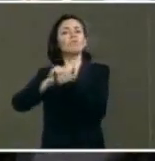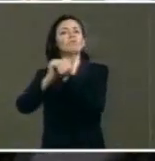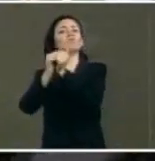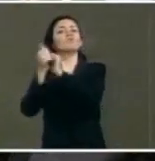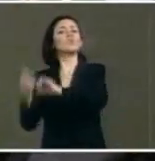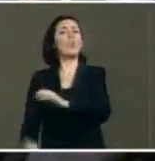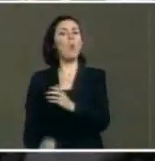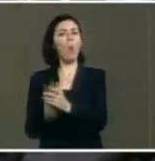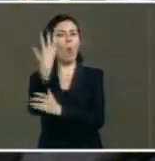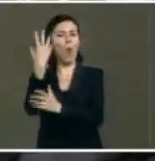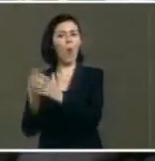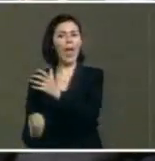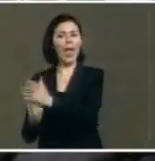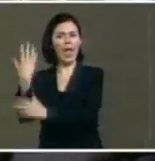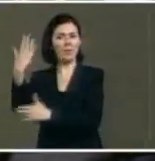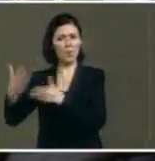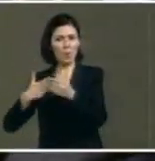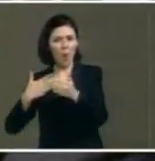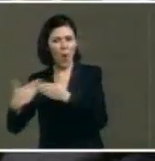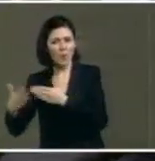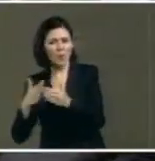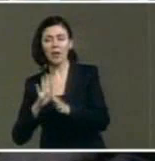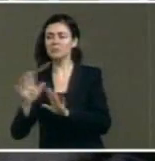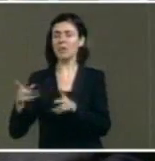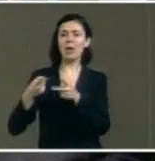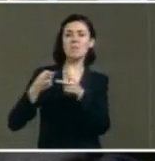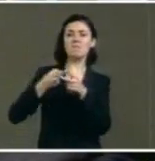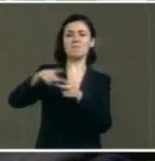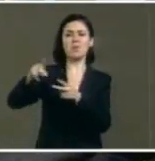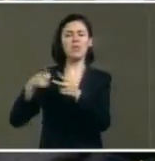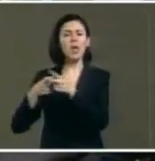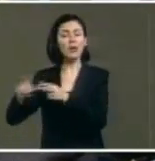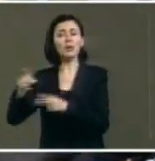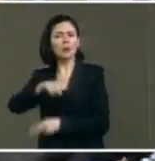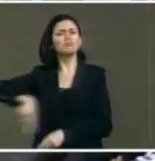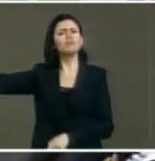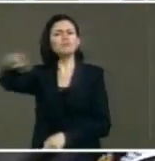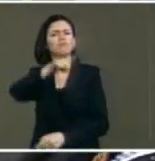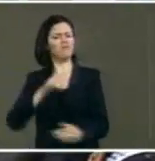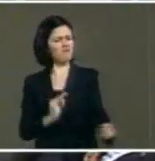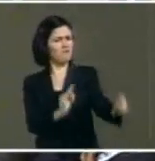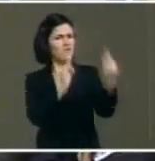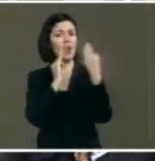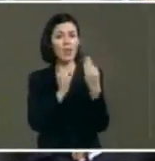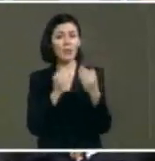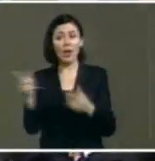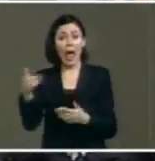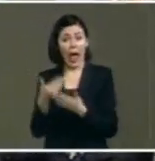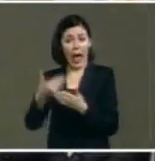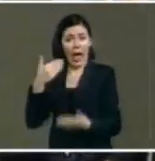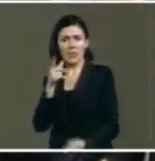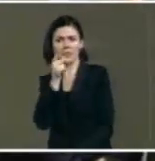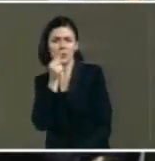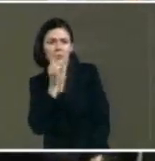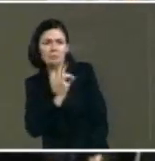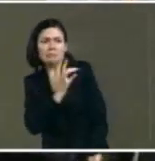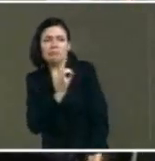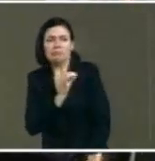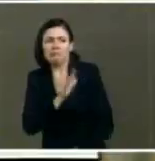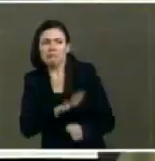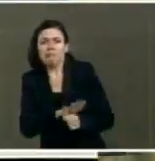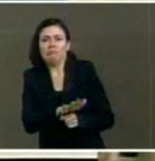y comienzan a actuar y a enfrentar por su cuenta a criminales a los que antes veían con temor e